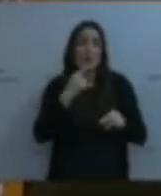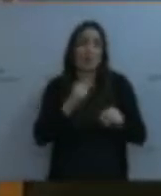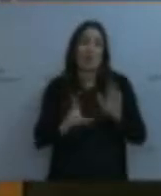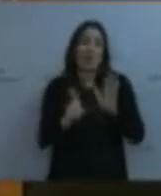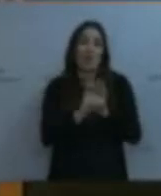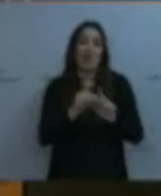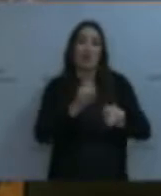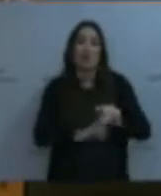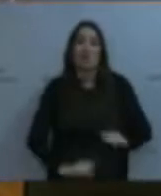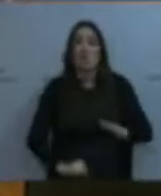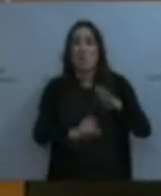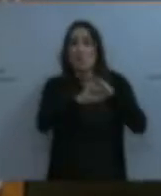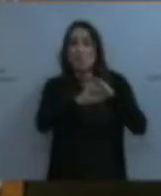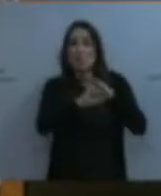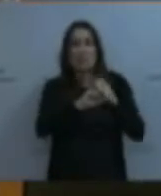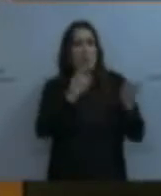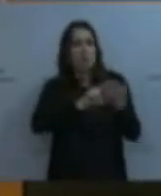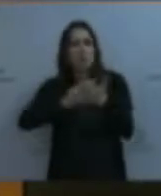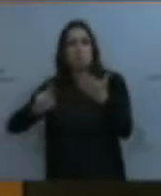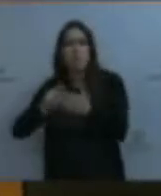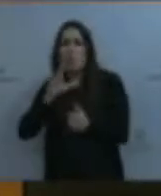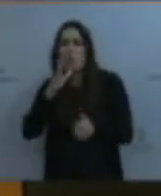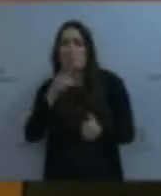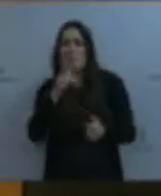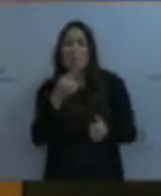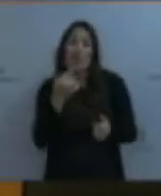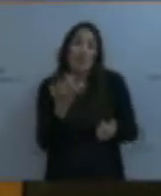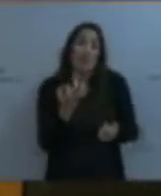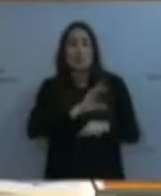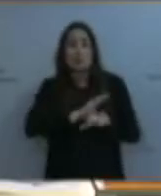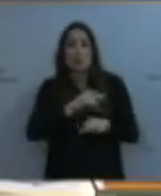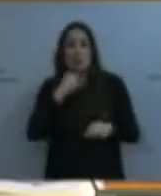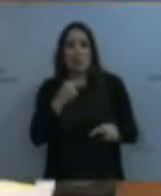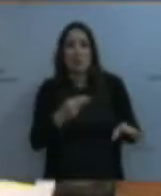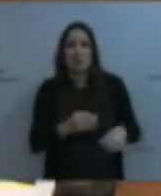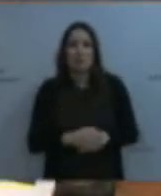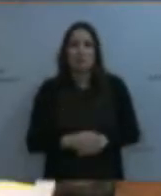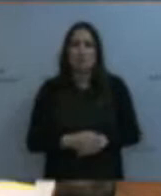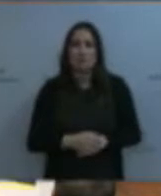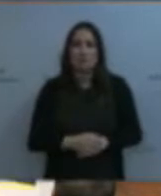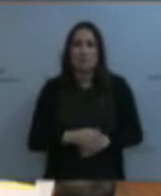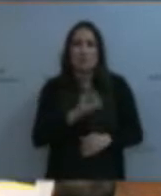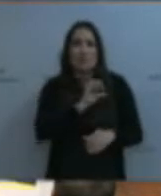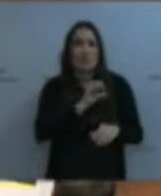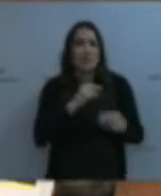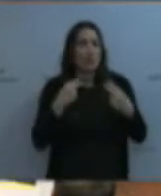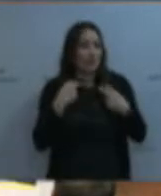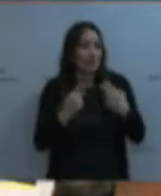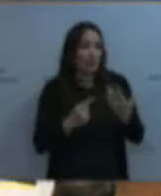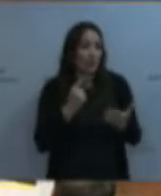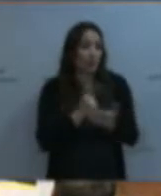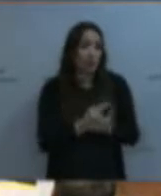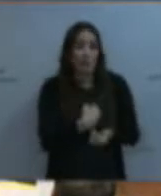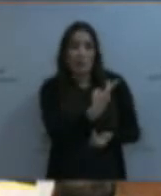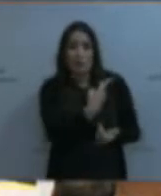como se diría la obligatoriedad de presentar los tiempos de espera real, entre otras? Señor diputado, como siempre solemos ver las cosas de